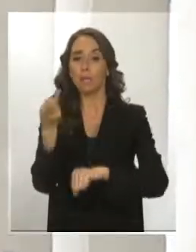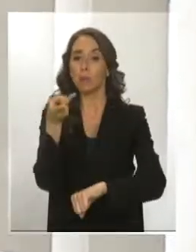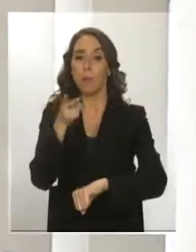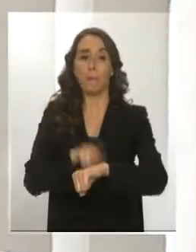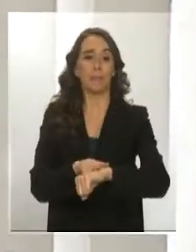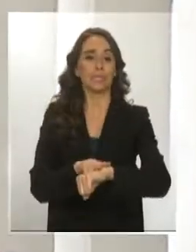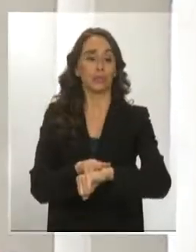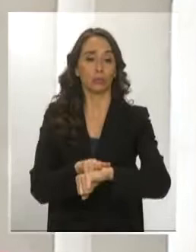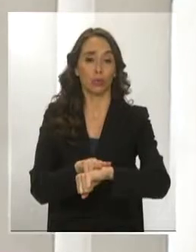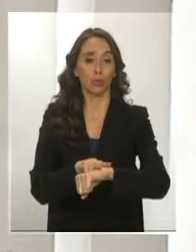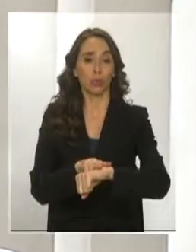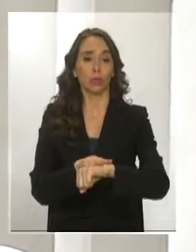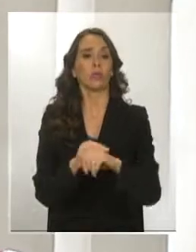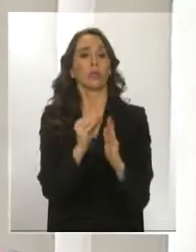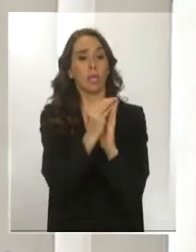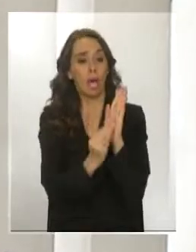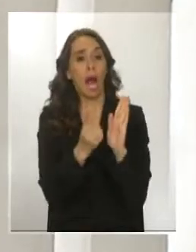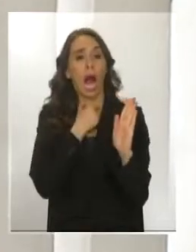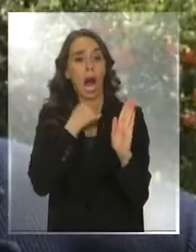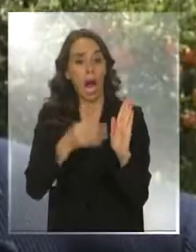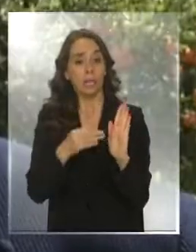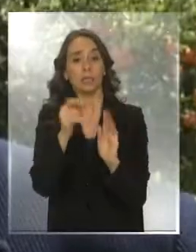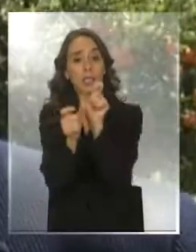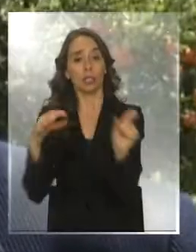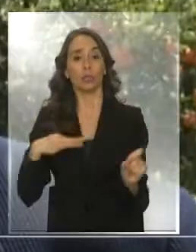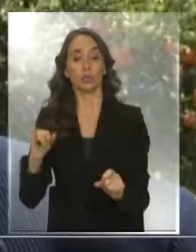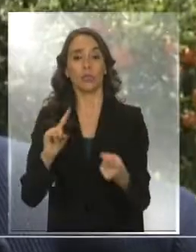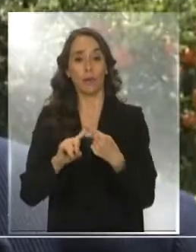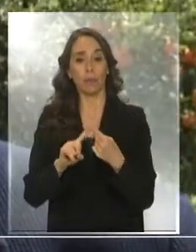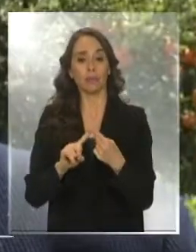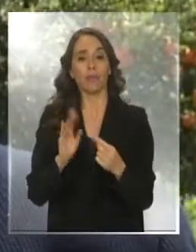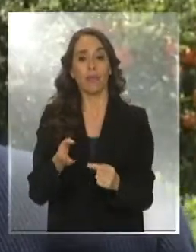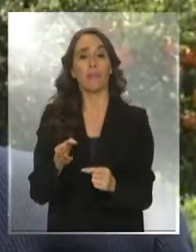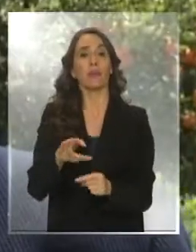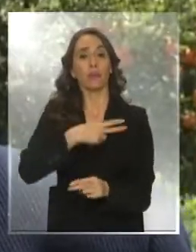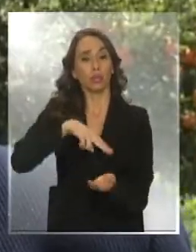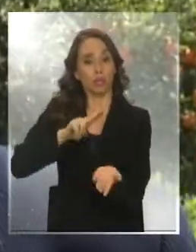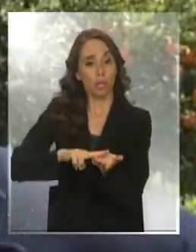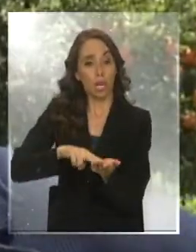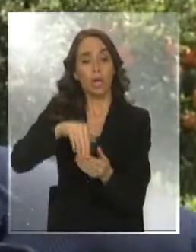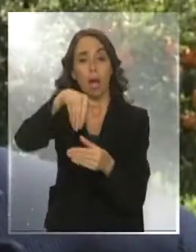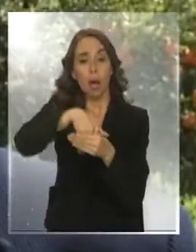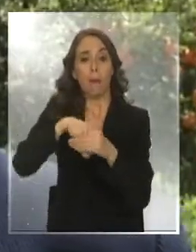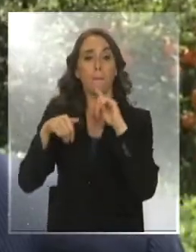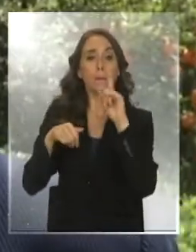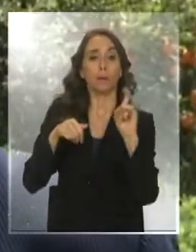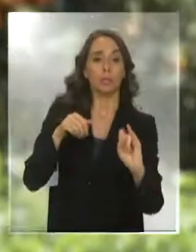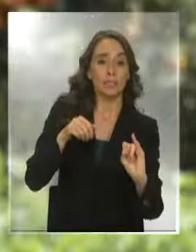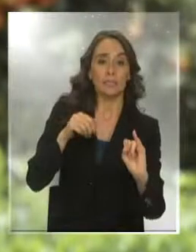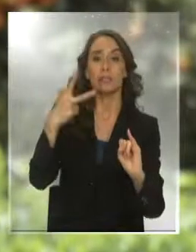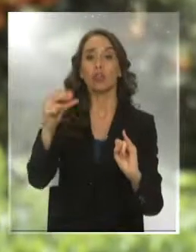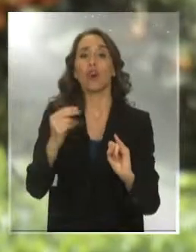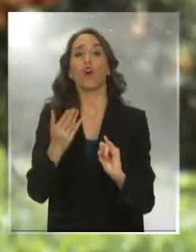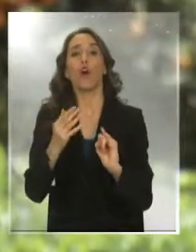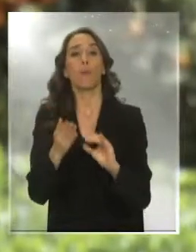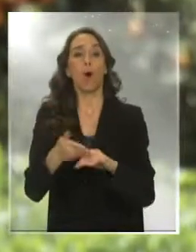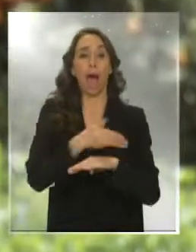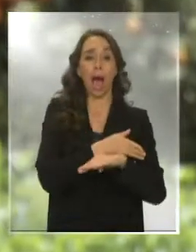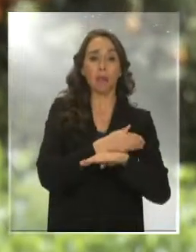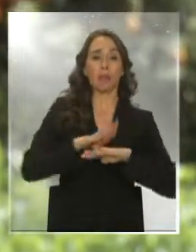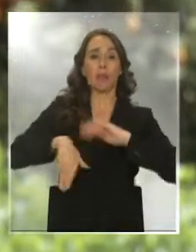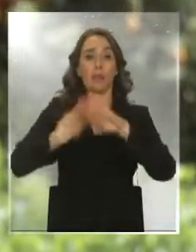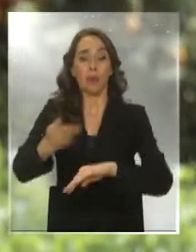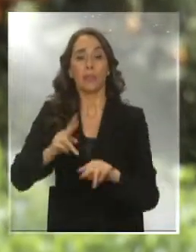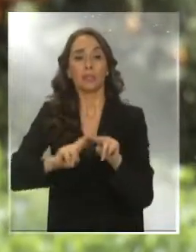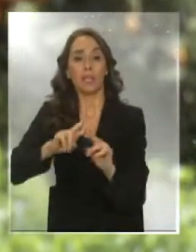que garantice la participación de la ciudadanía. Tenemos que ser realistas, tiene que haber un plebiscito de entrada y de salida. Tiene que hacer a través